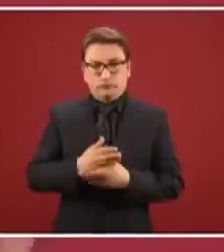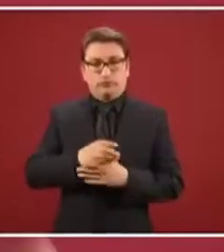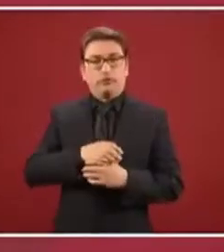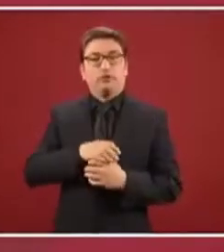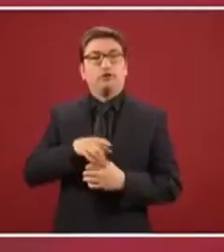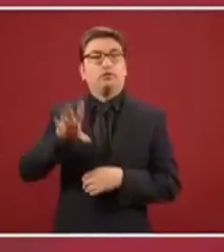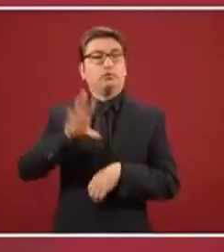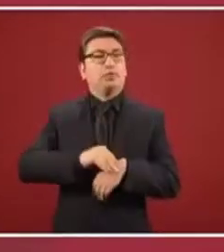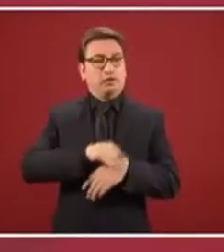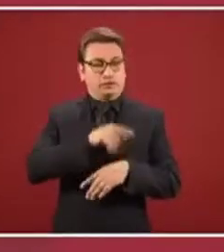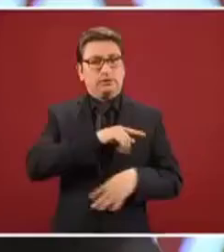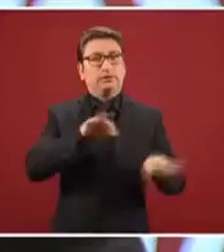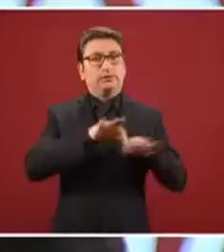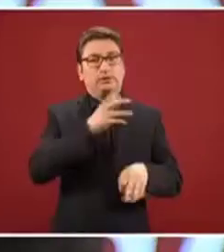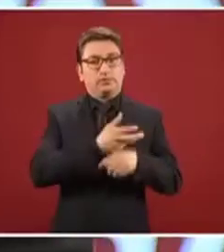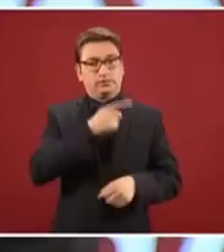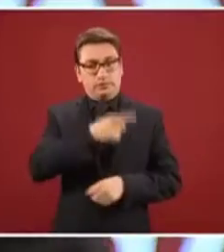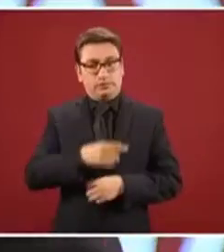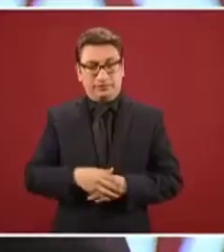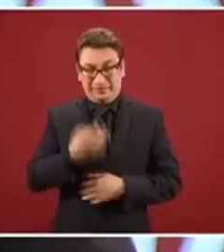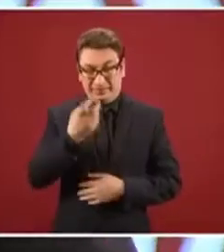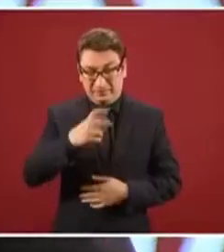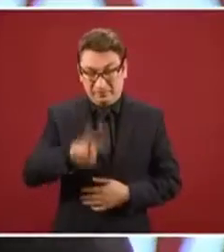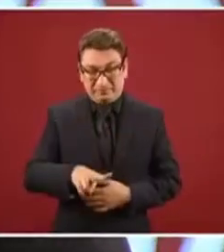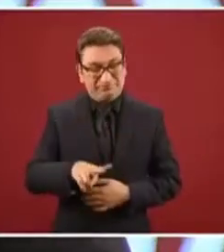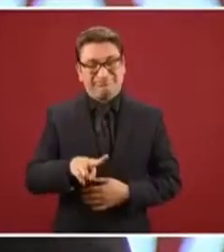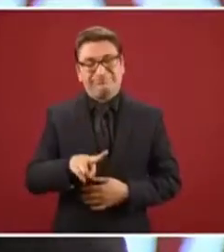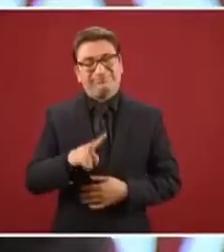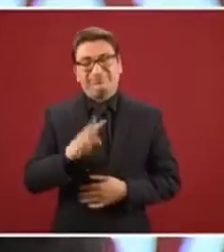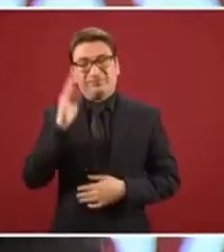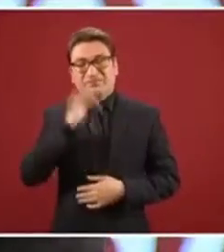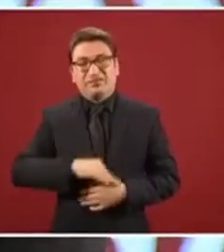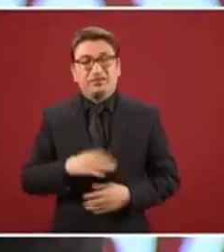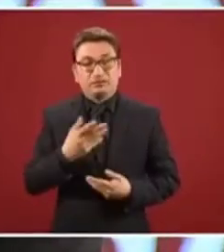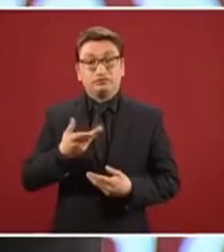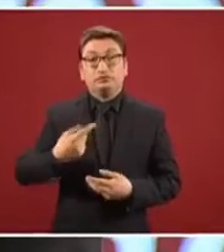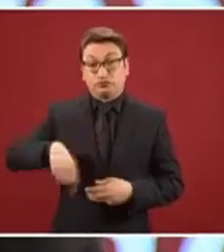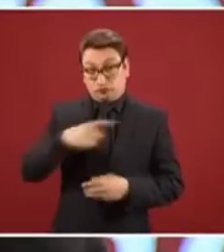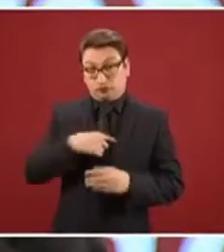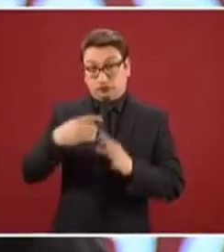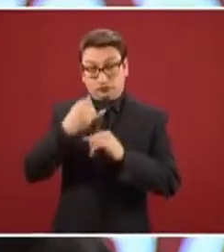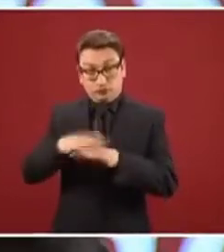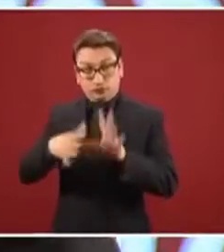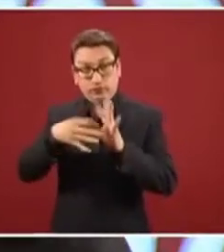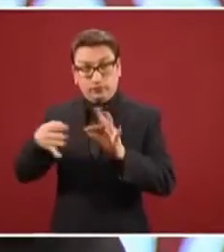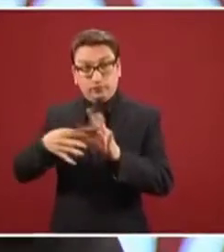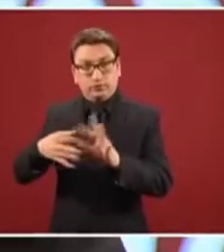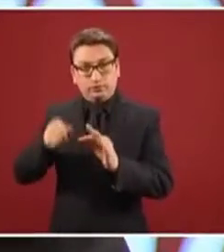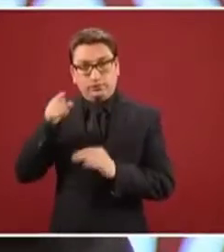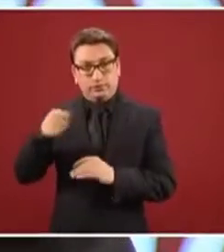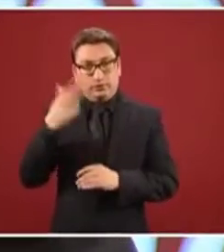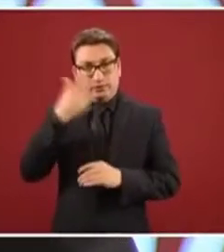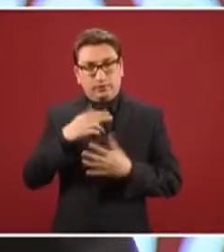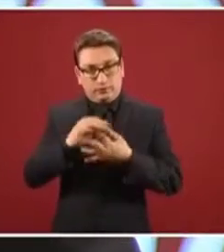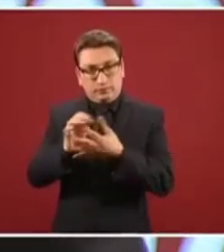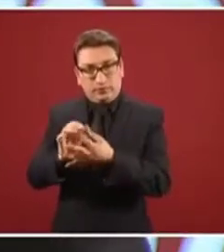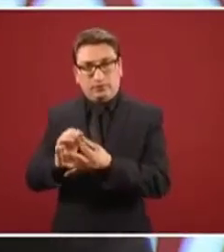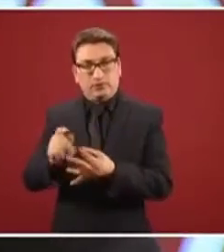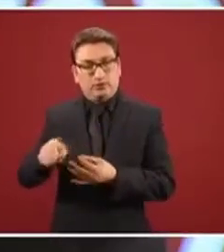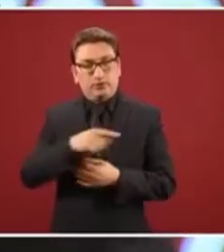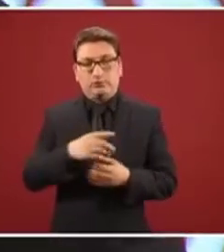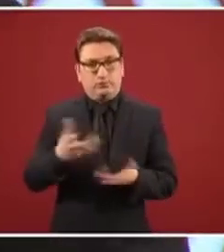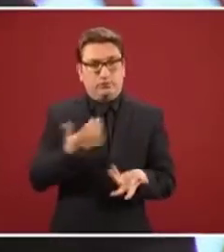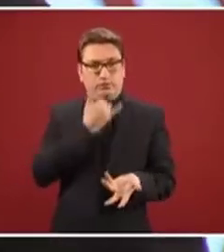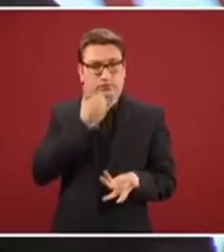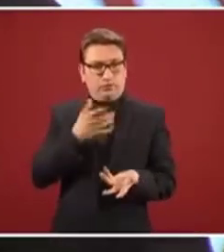de trabajo en Estados Unidos. Y es falso. Y cuando se los hemos podido informar, sobre todo el INAMI, decirles, oigan,